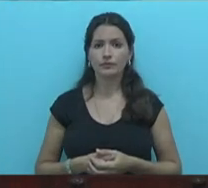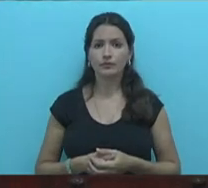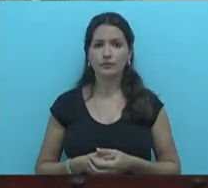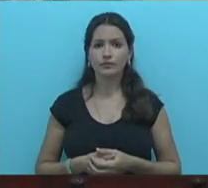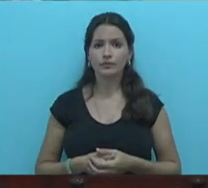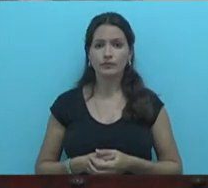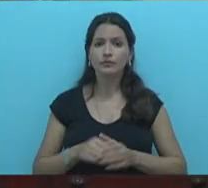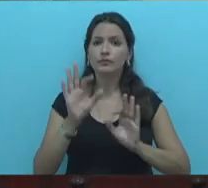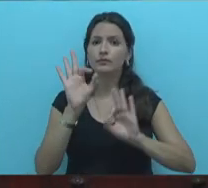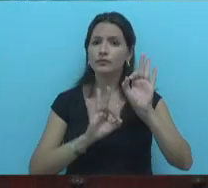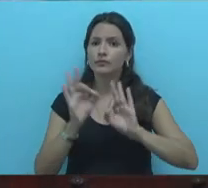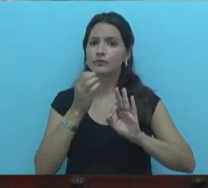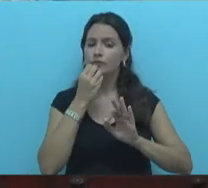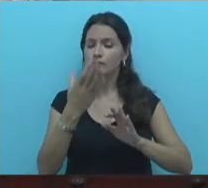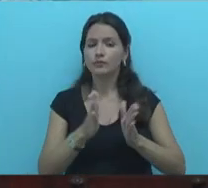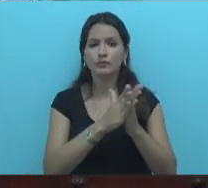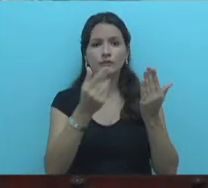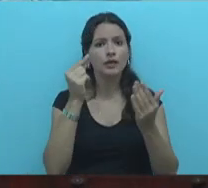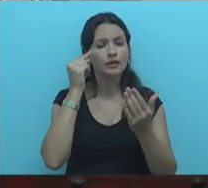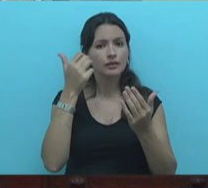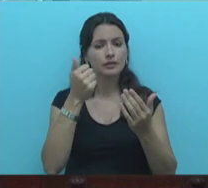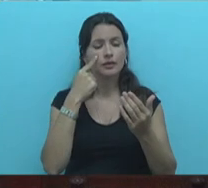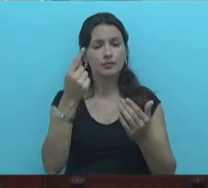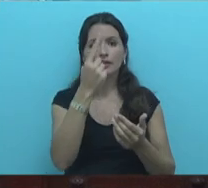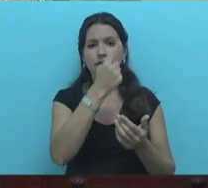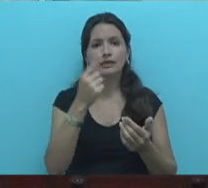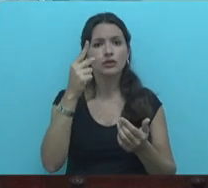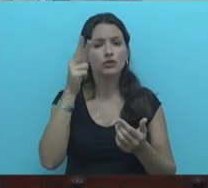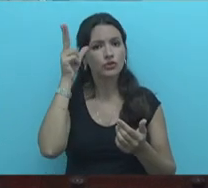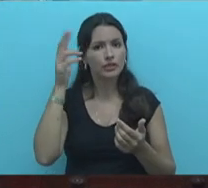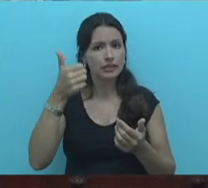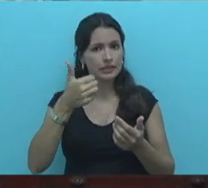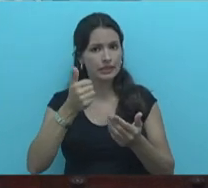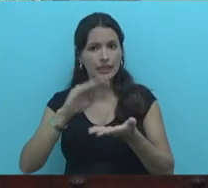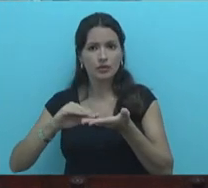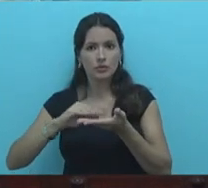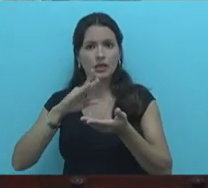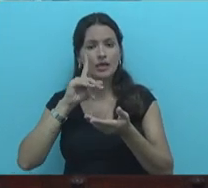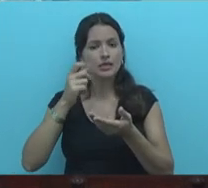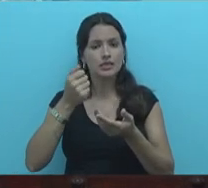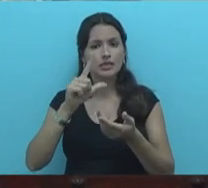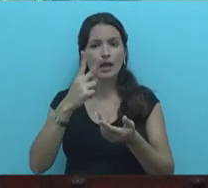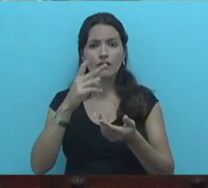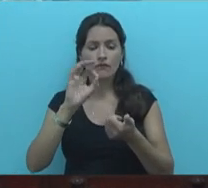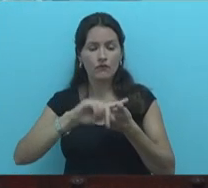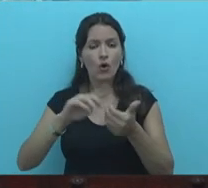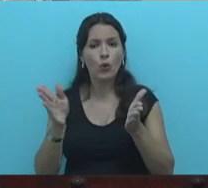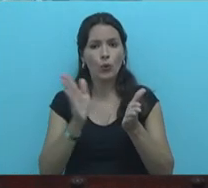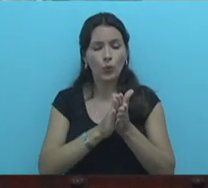Proyecto de declaración, expediente 36.186 de la diputada Patricia Chialbo, adjuntado al